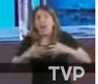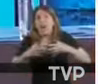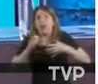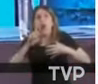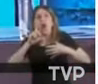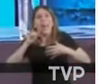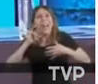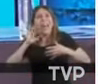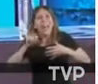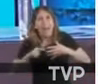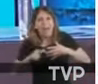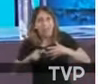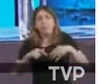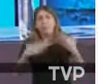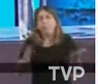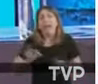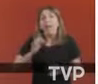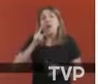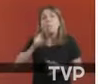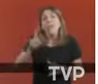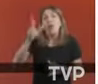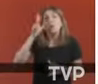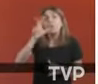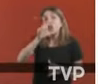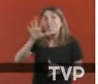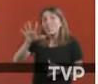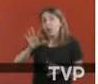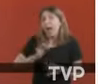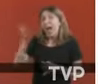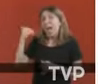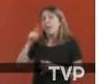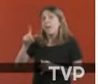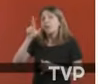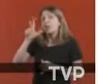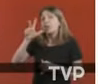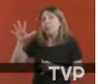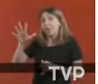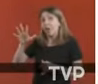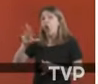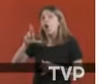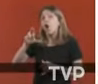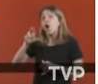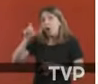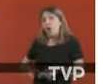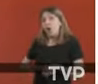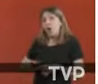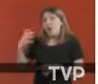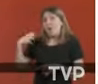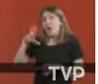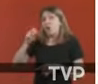cosas. En 1835, Juan Manuel de Rosas, en un discurso a la